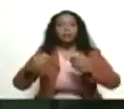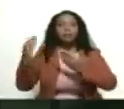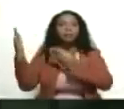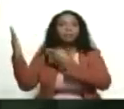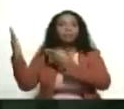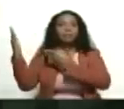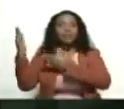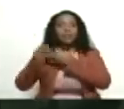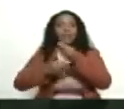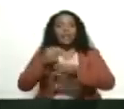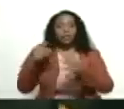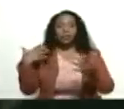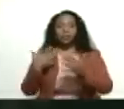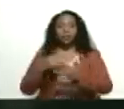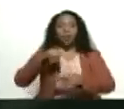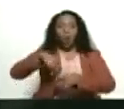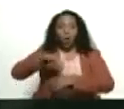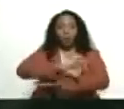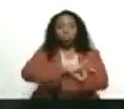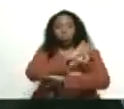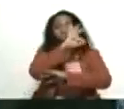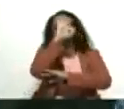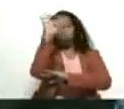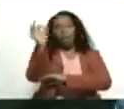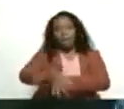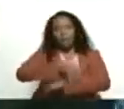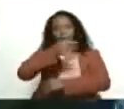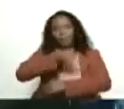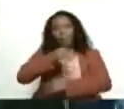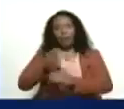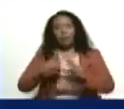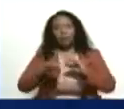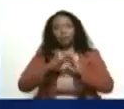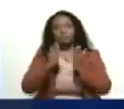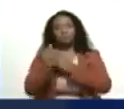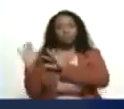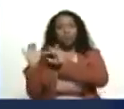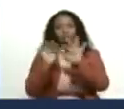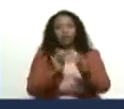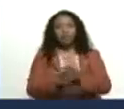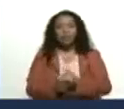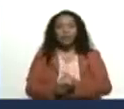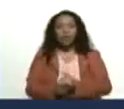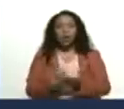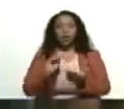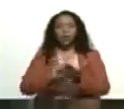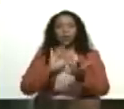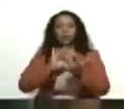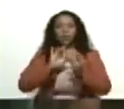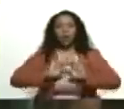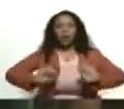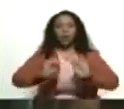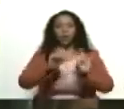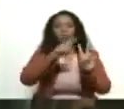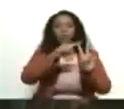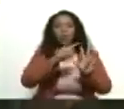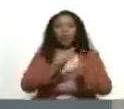desarrollado durante todo el día de hoy con intelectuales de todo el mundo. Es la información y con esta devolvemos el contacto al estudio. Adelante.